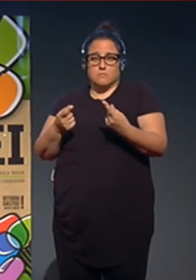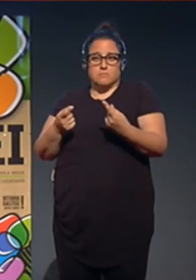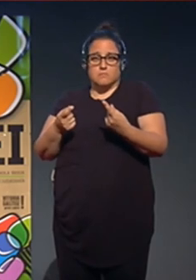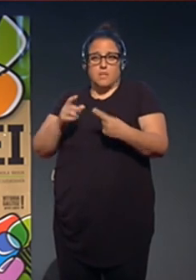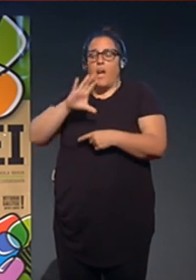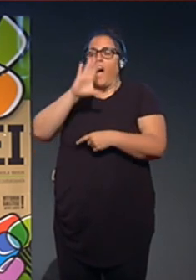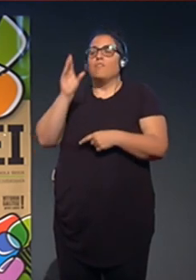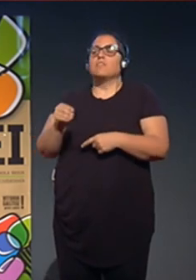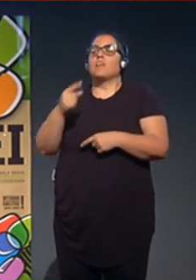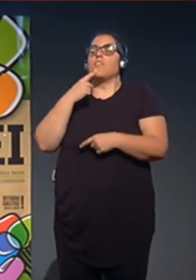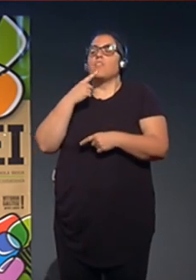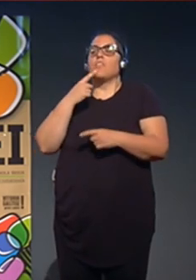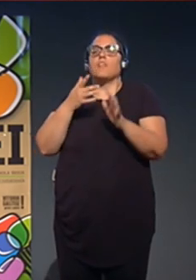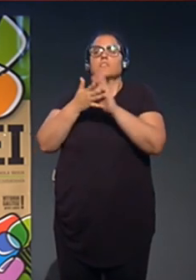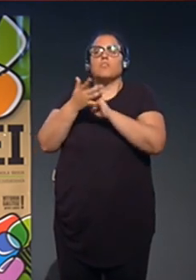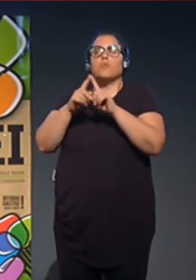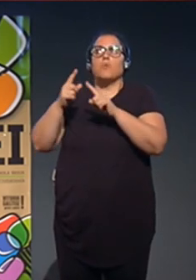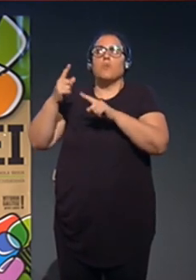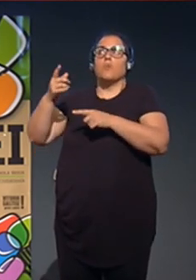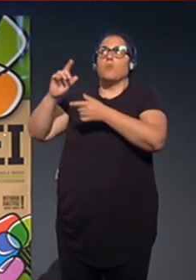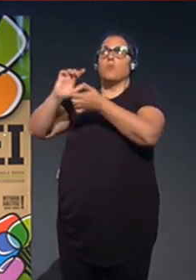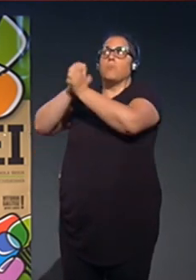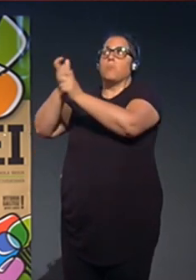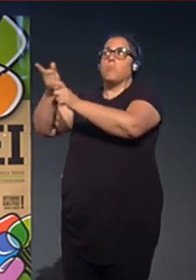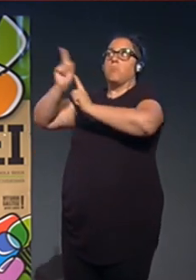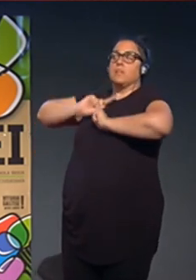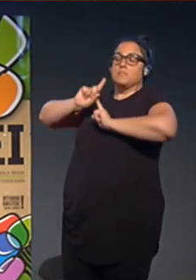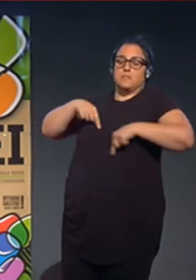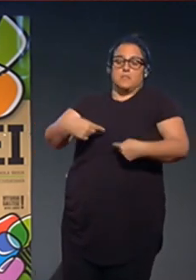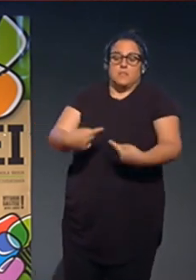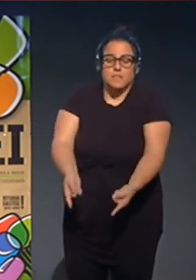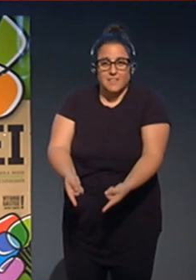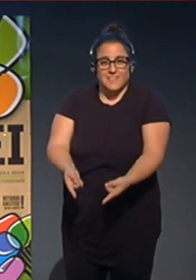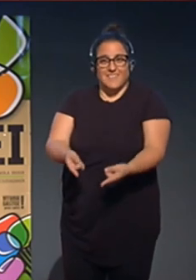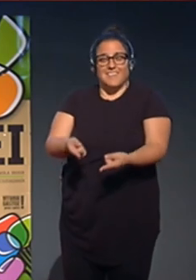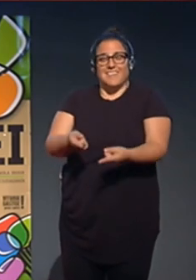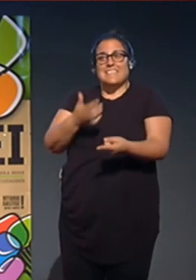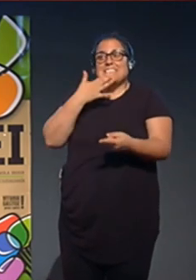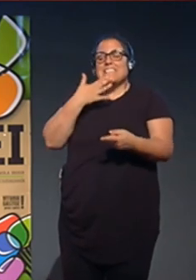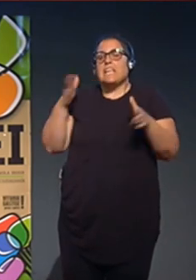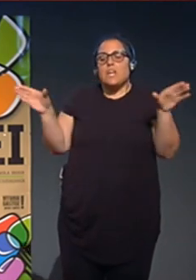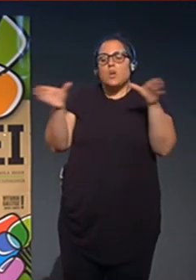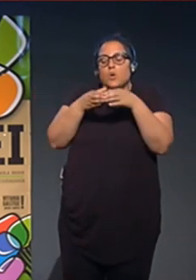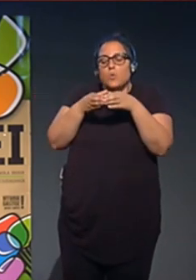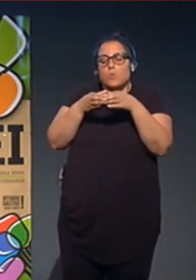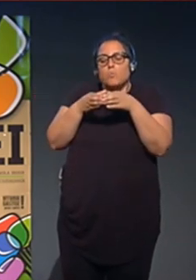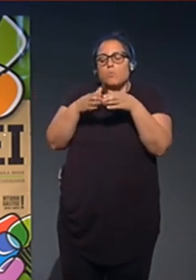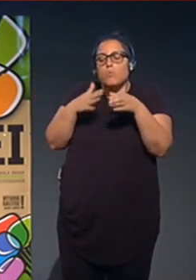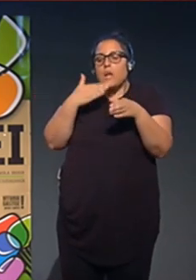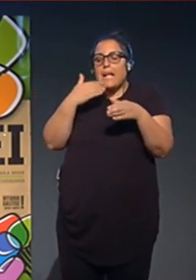en préstamo de nuestros hijos eh Cuando entraban en conflicto con la naturaleza pu esa cultura